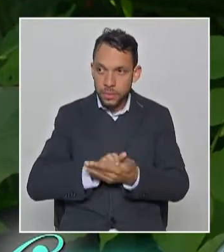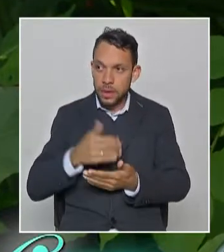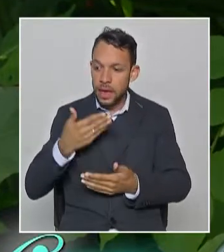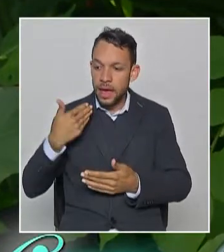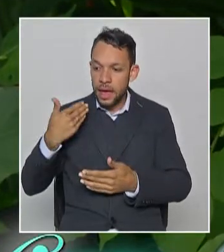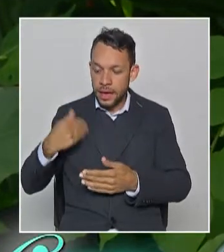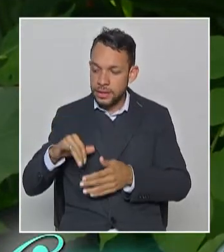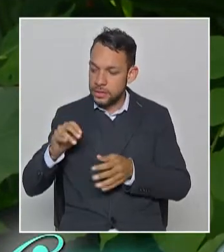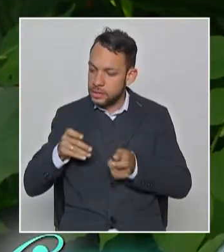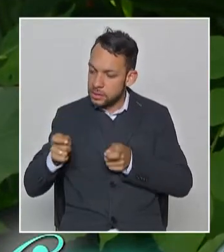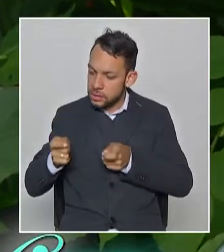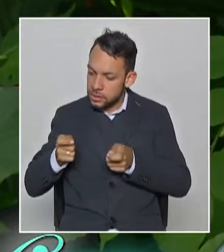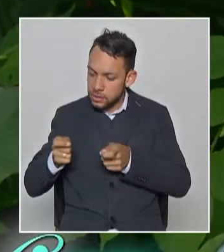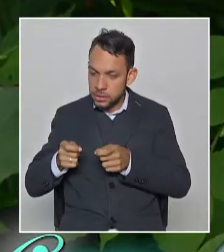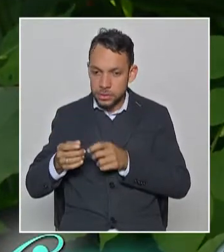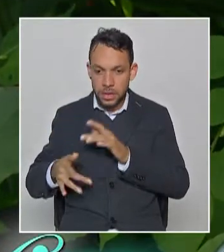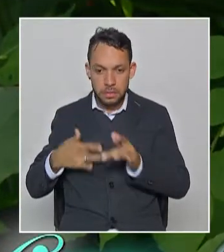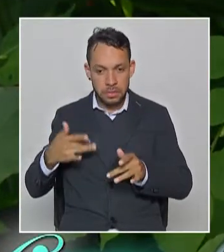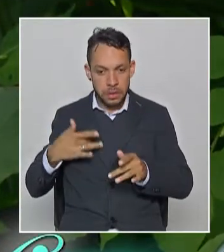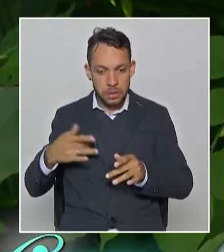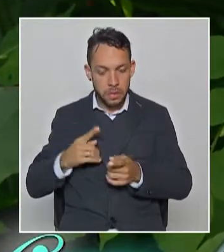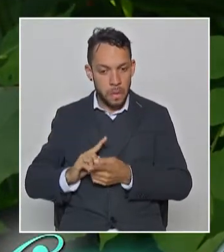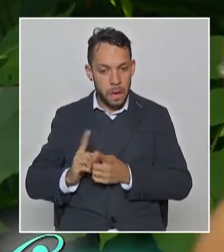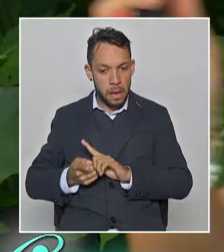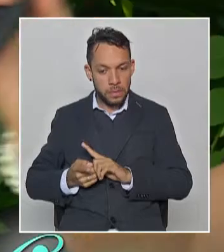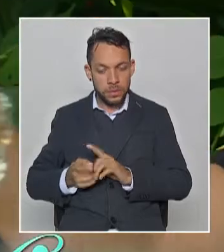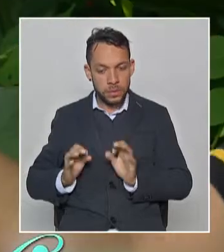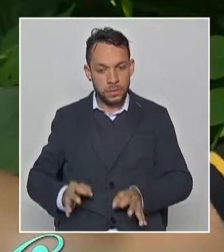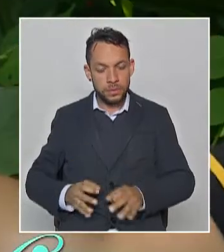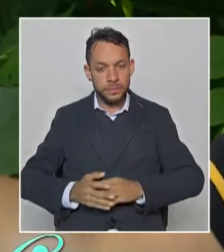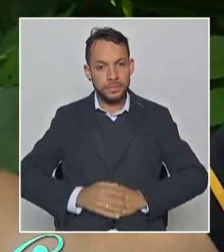le hice a él la terapia y él me dice que sintió algunos cambios.